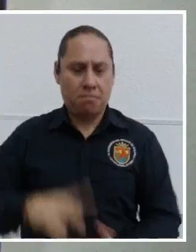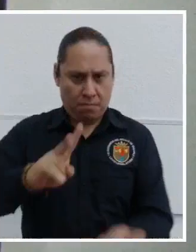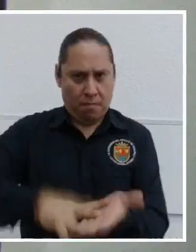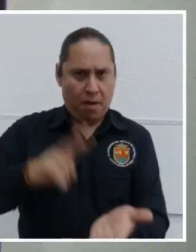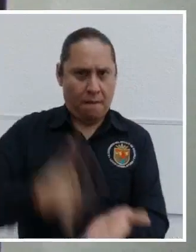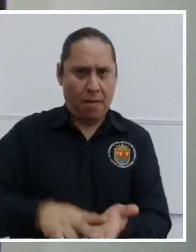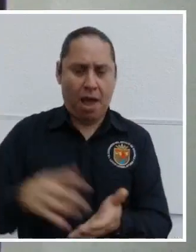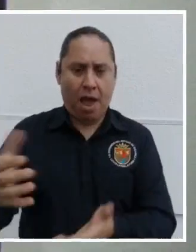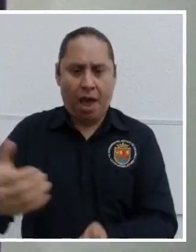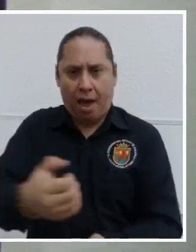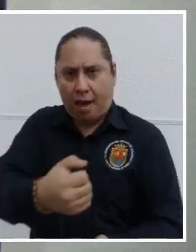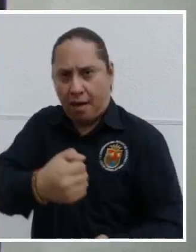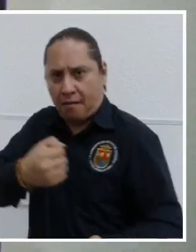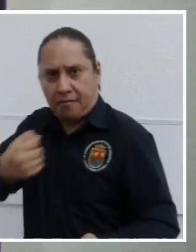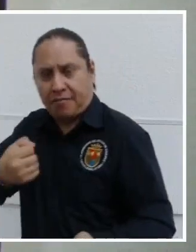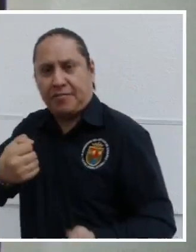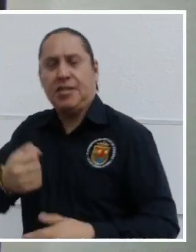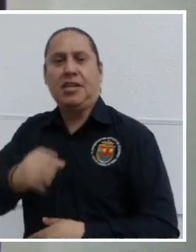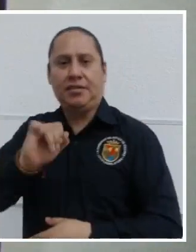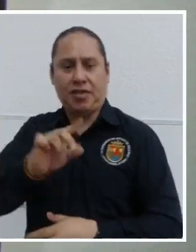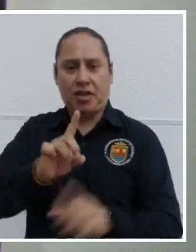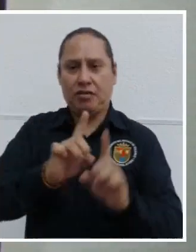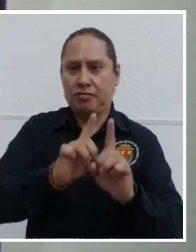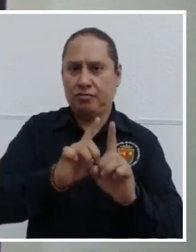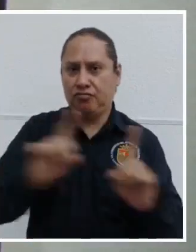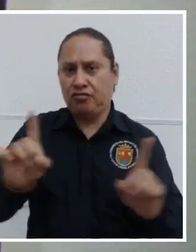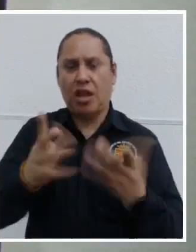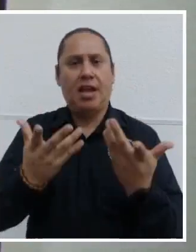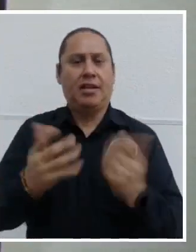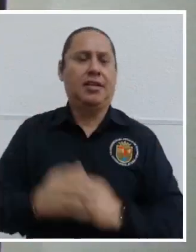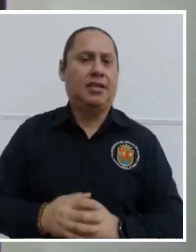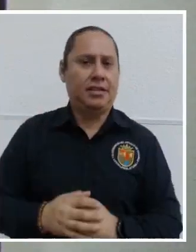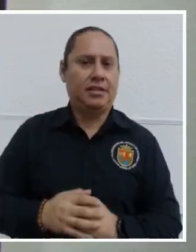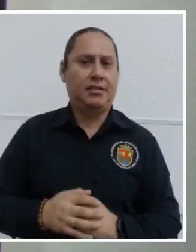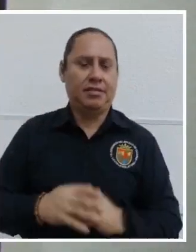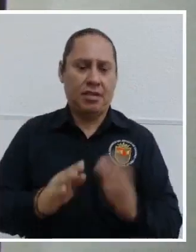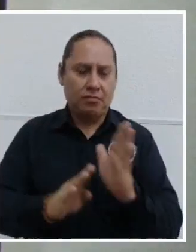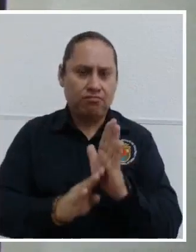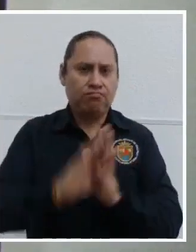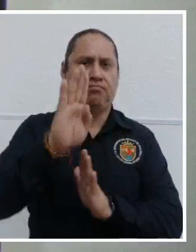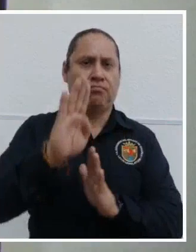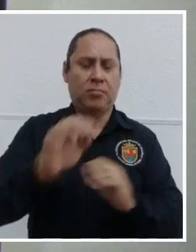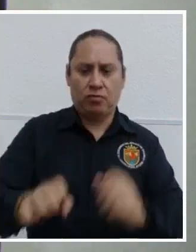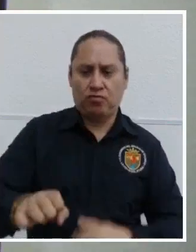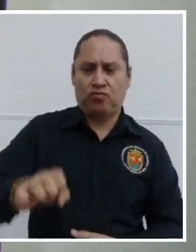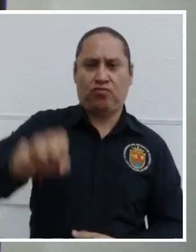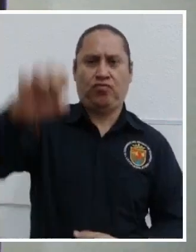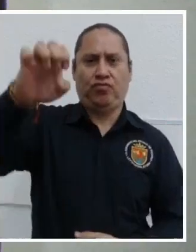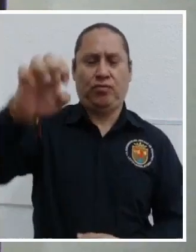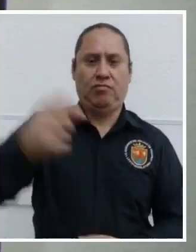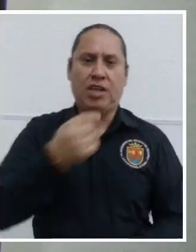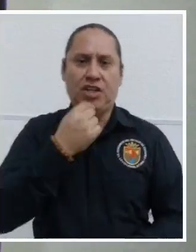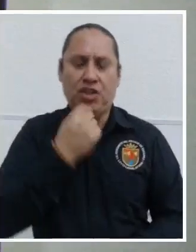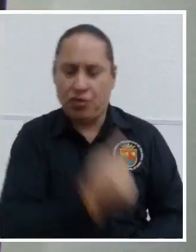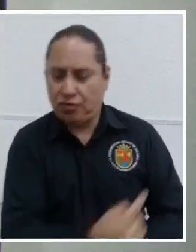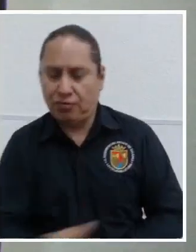el resguardo del bienestar y desarrollo de los menores de edad debido al interés superior de la